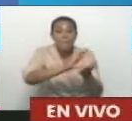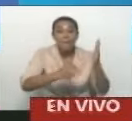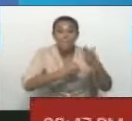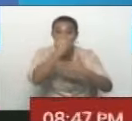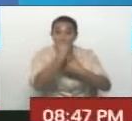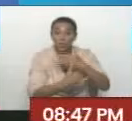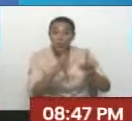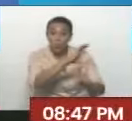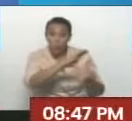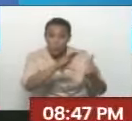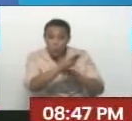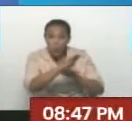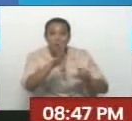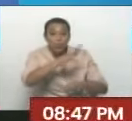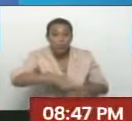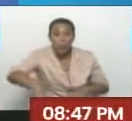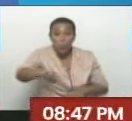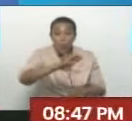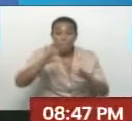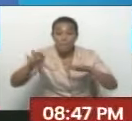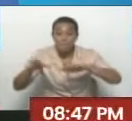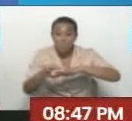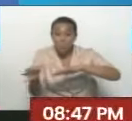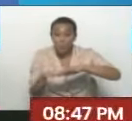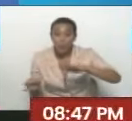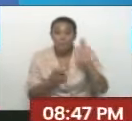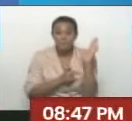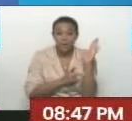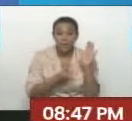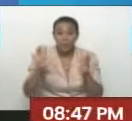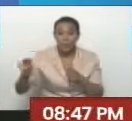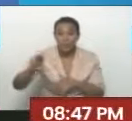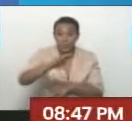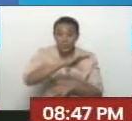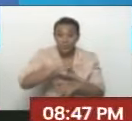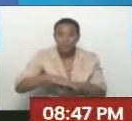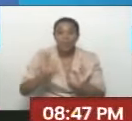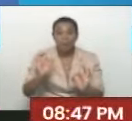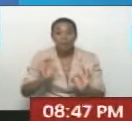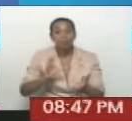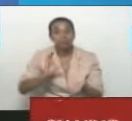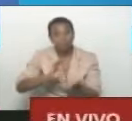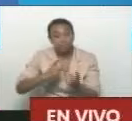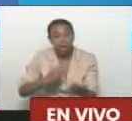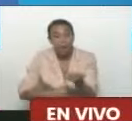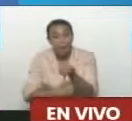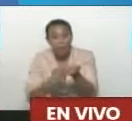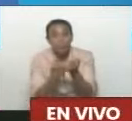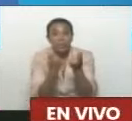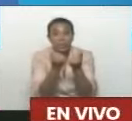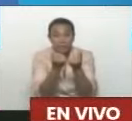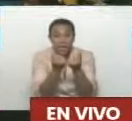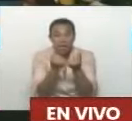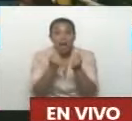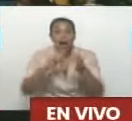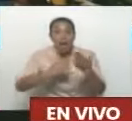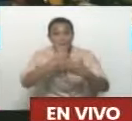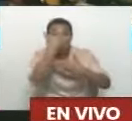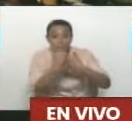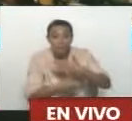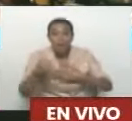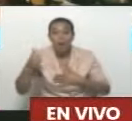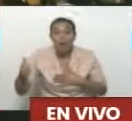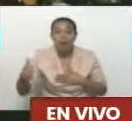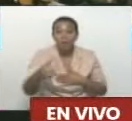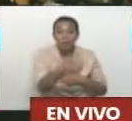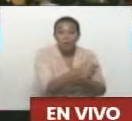proyectos culturales a nivel local, municipal y regional, para ir a financiar y apoyar económicamente de